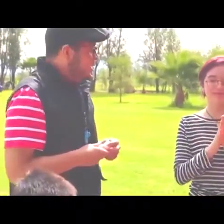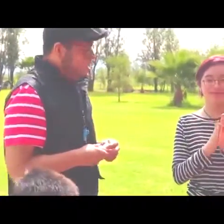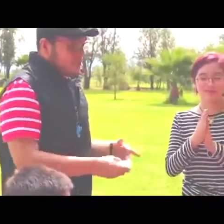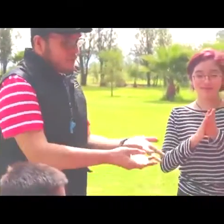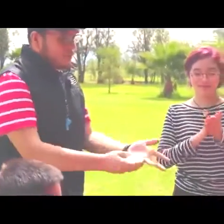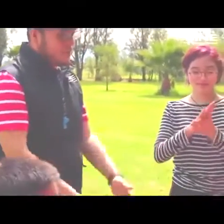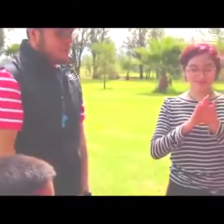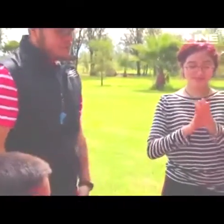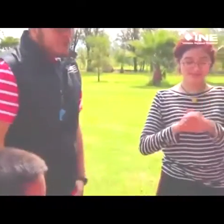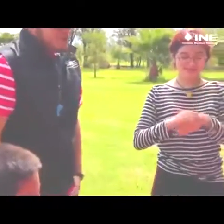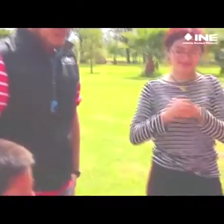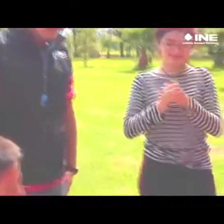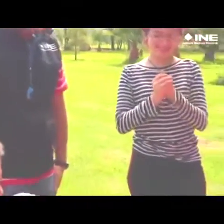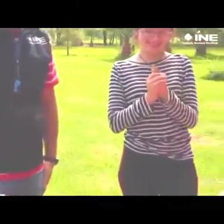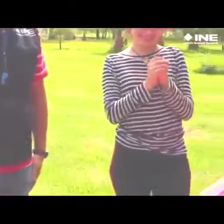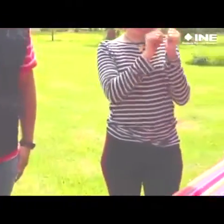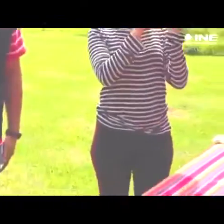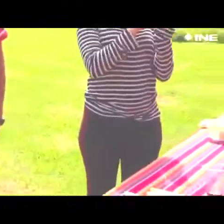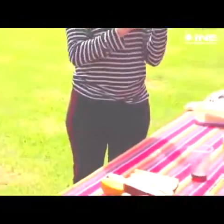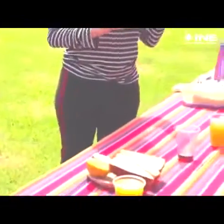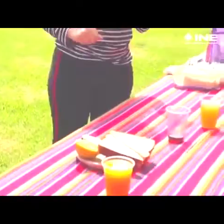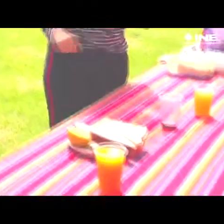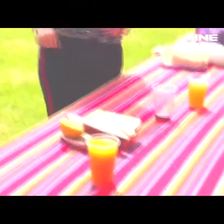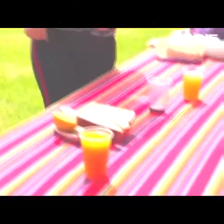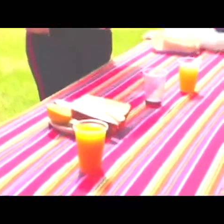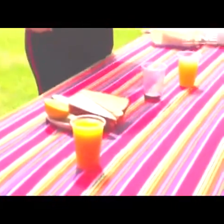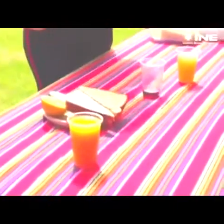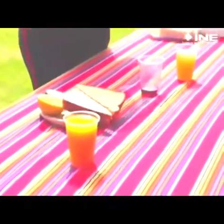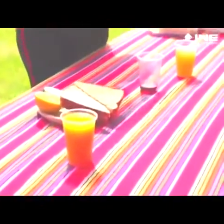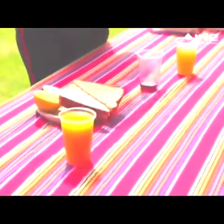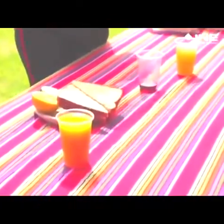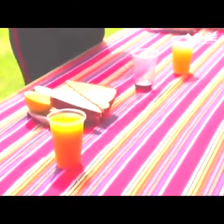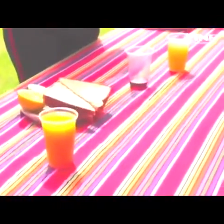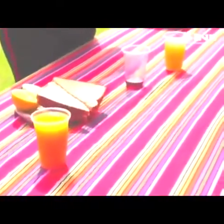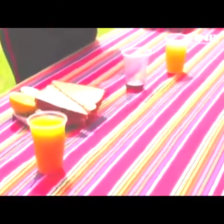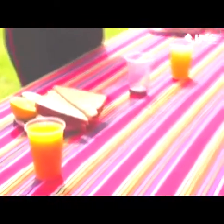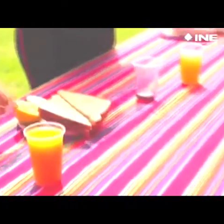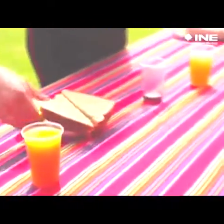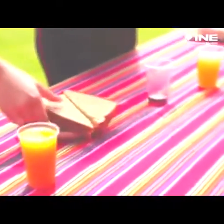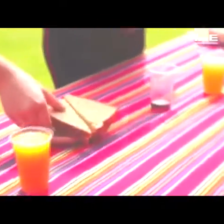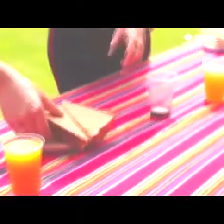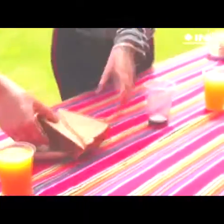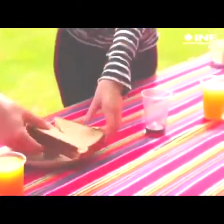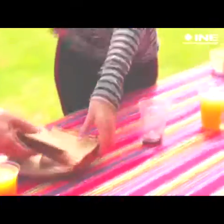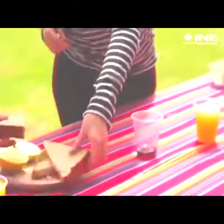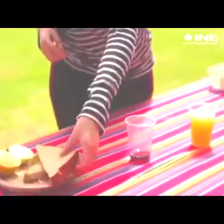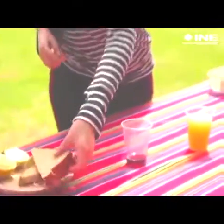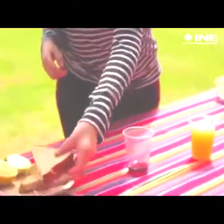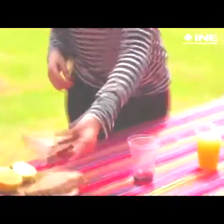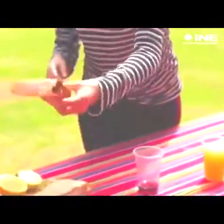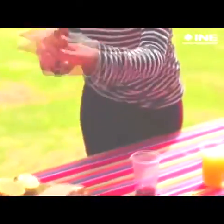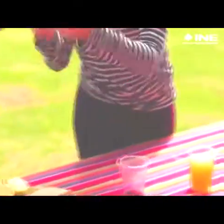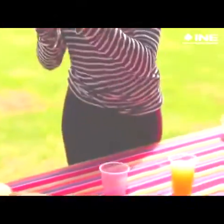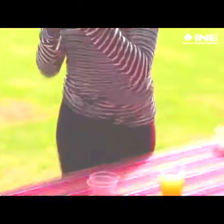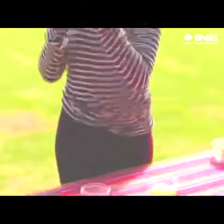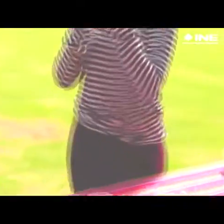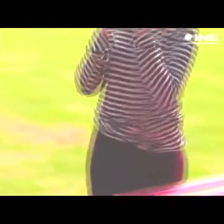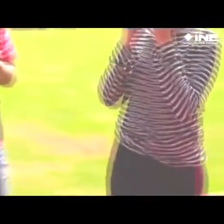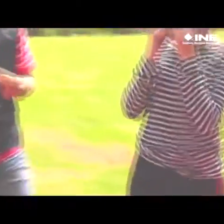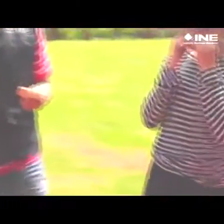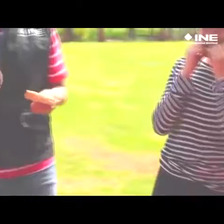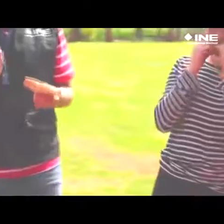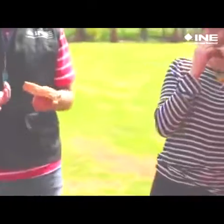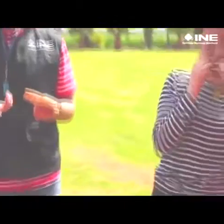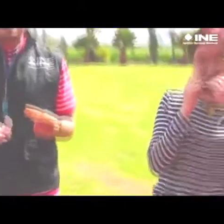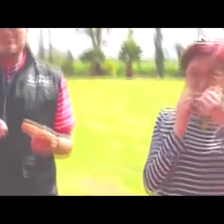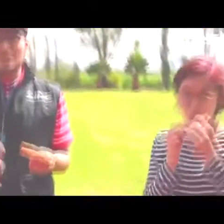boca. Y pues buen provecho, aquí están los sándwiches, las frutas, pueden tomarlos. Vente, Ariel. Sí. ¿Sale?